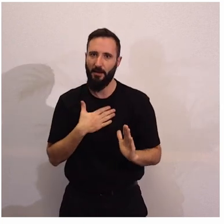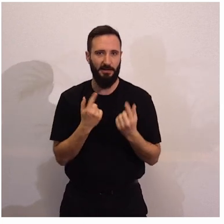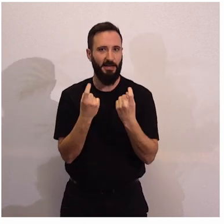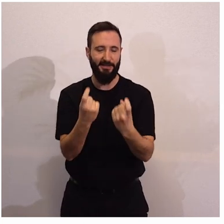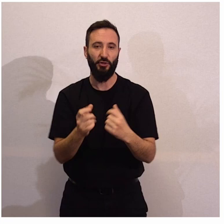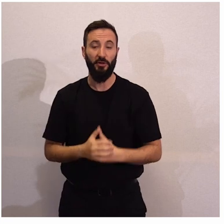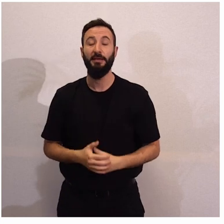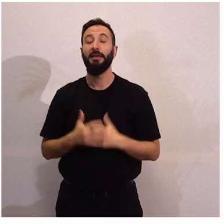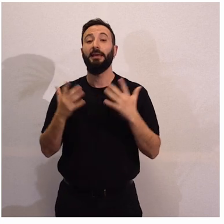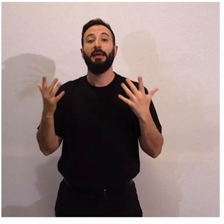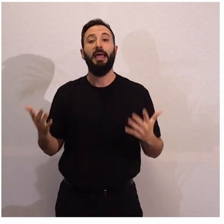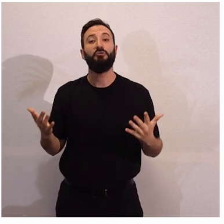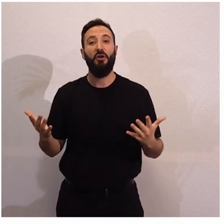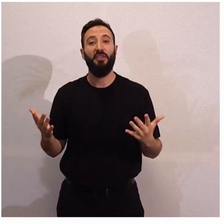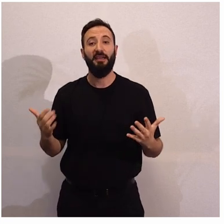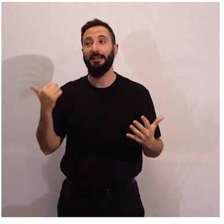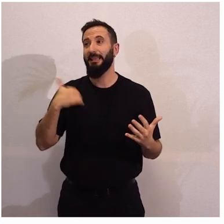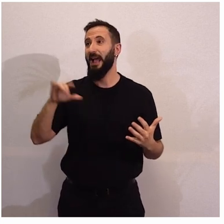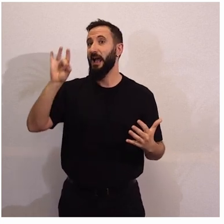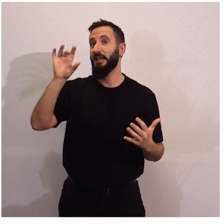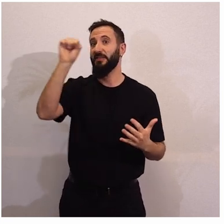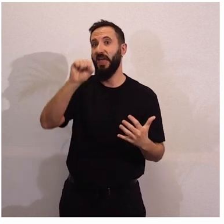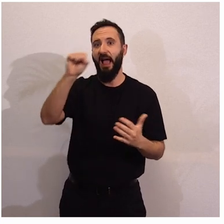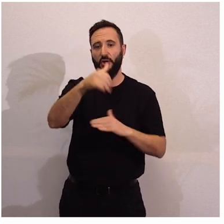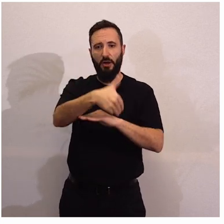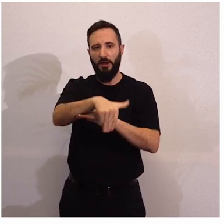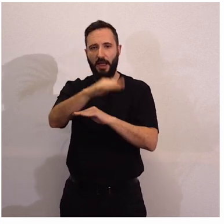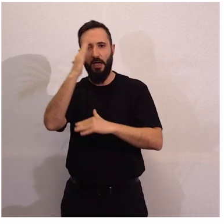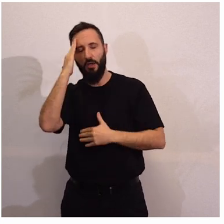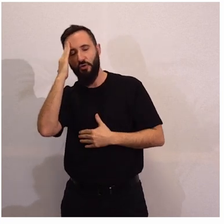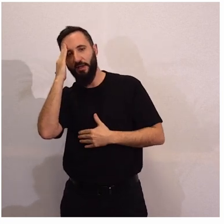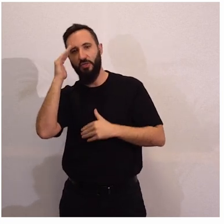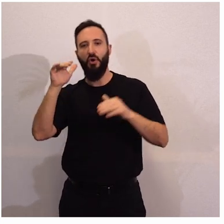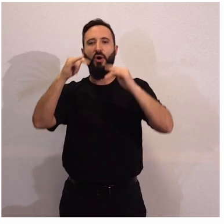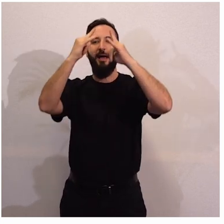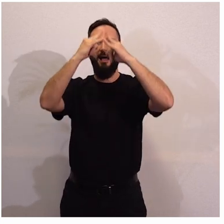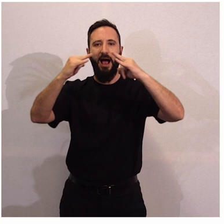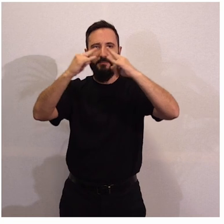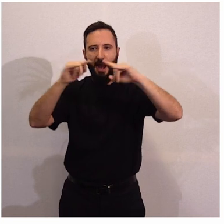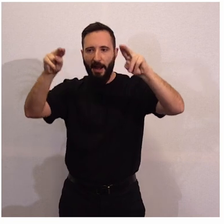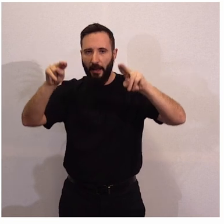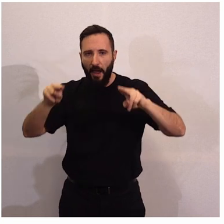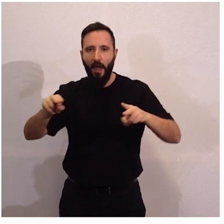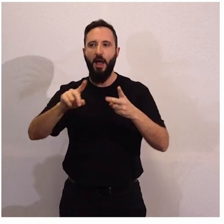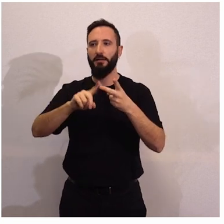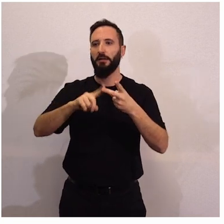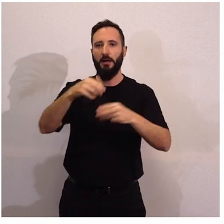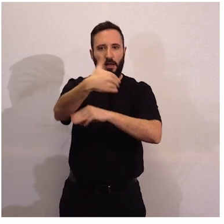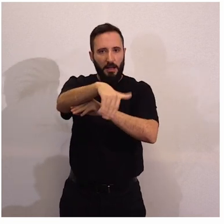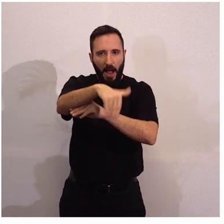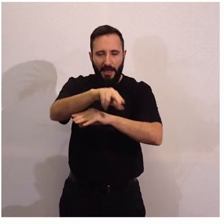Entonces, pues después de 15 años en situación de calle, en albergues, en propia